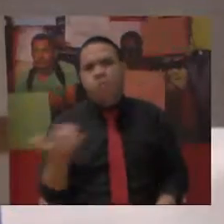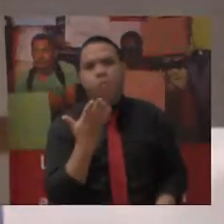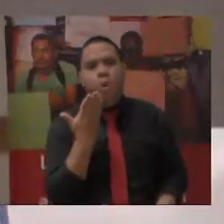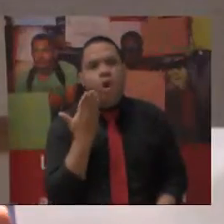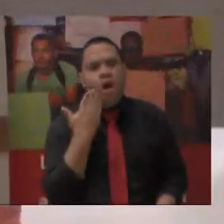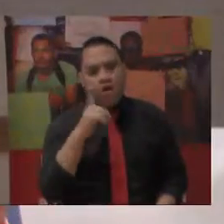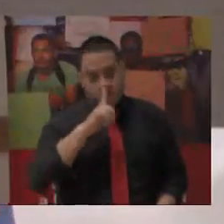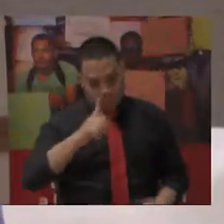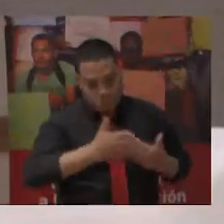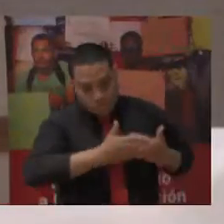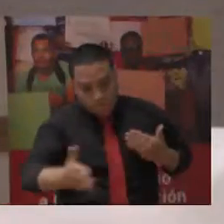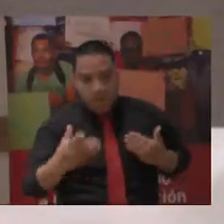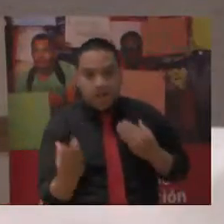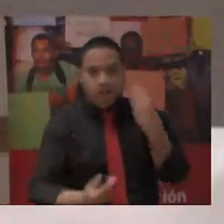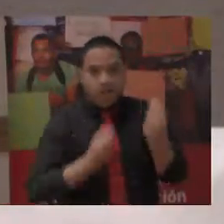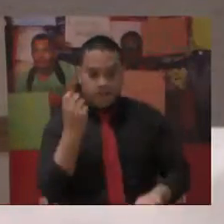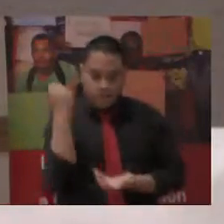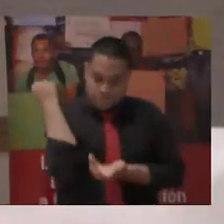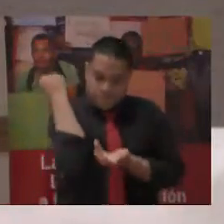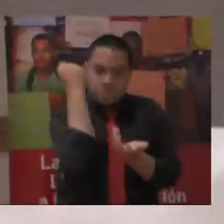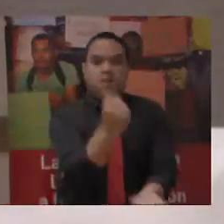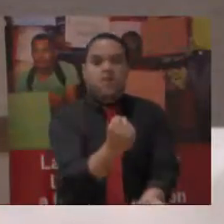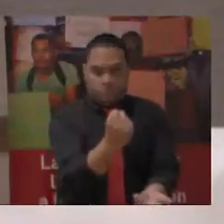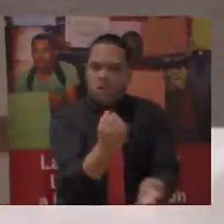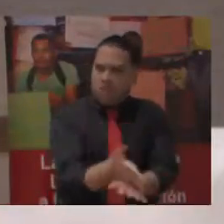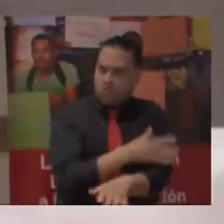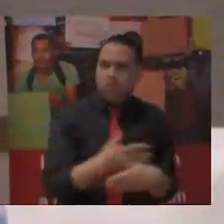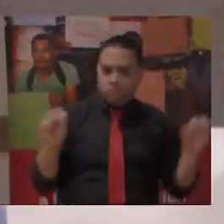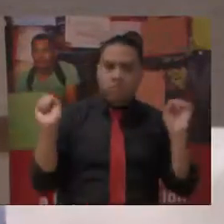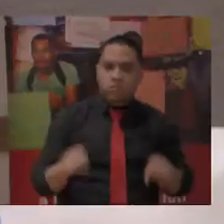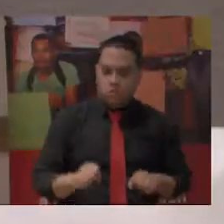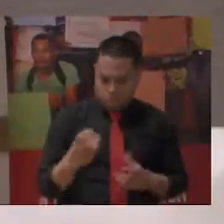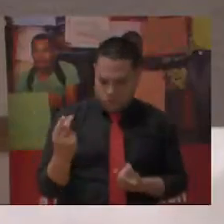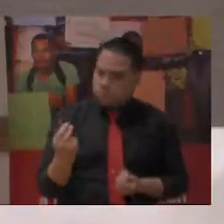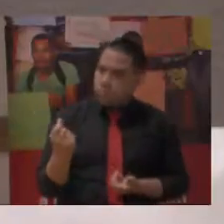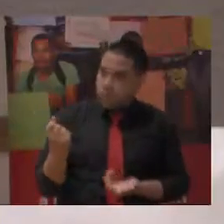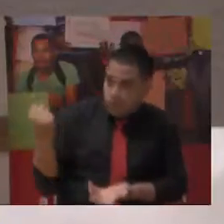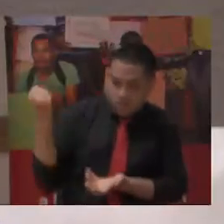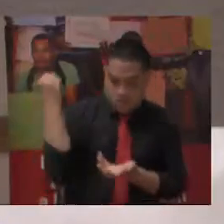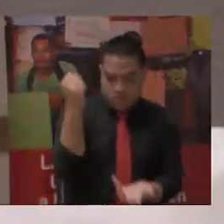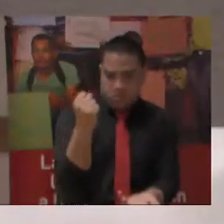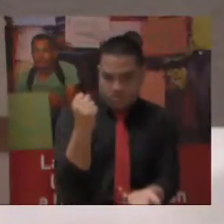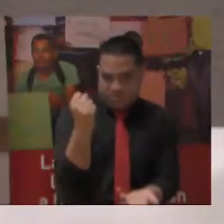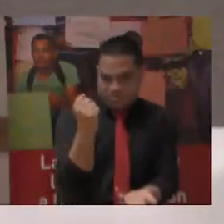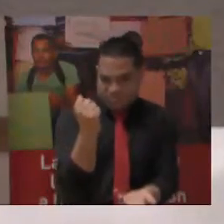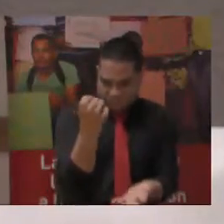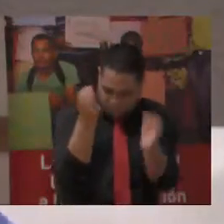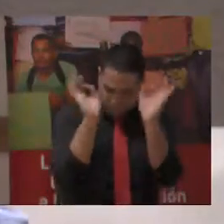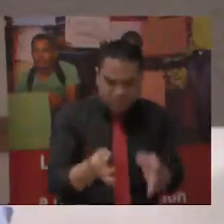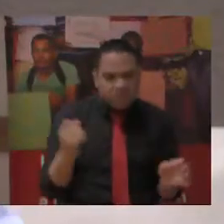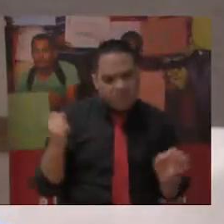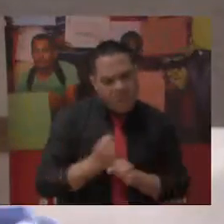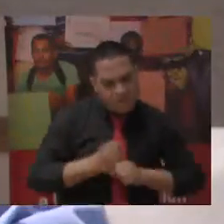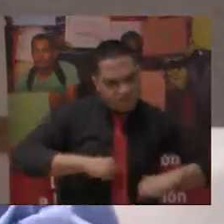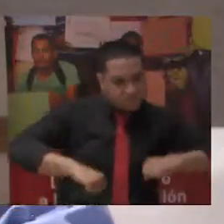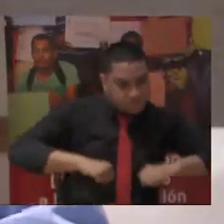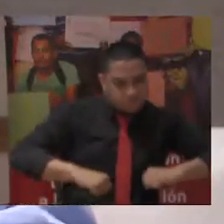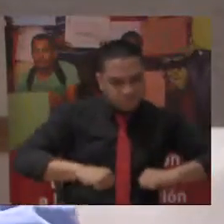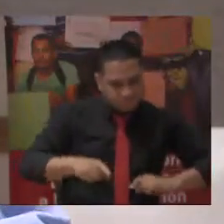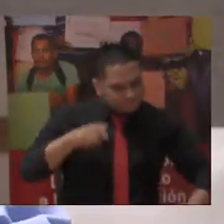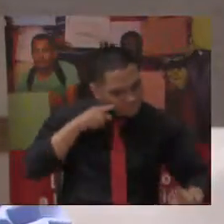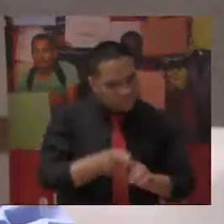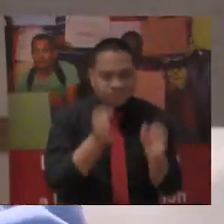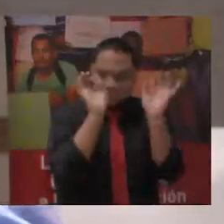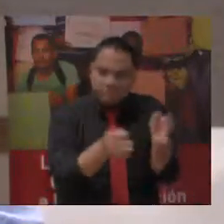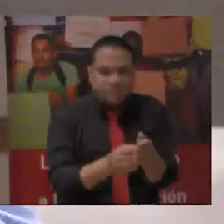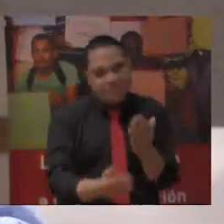que empezamos con el presupuesto nuestro, que nos lo aprobaron. Ese es el trabajo, estamos plenamente convencidos de eso. Ahora,